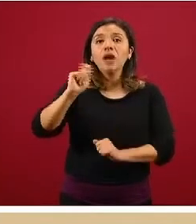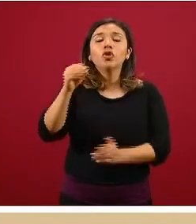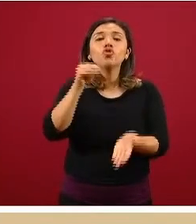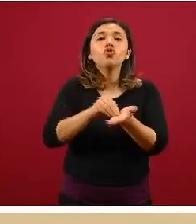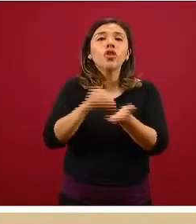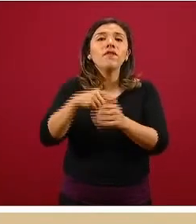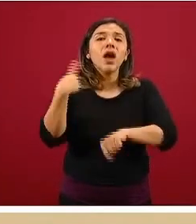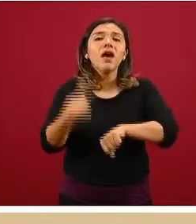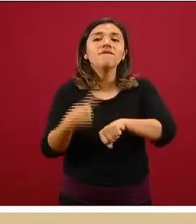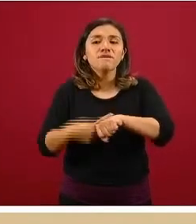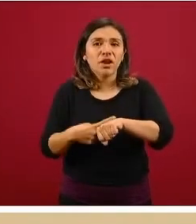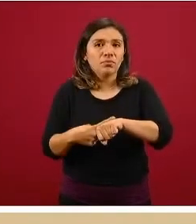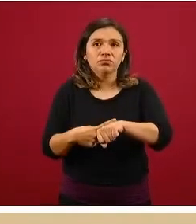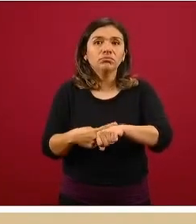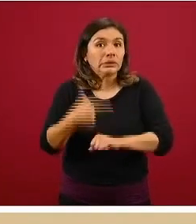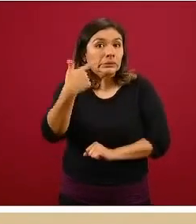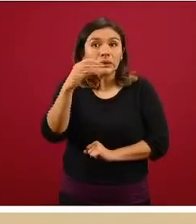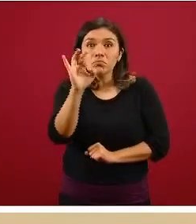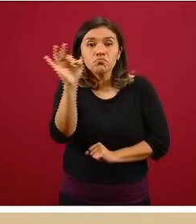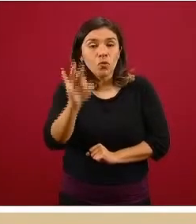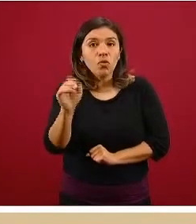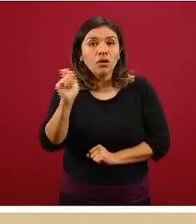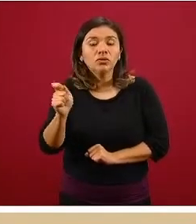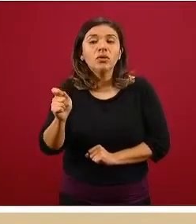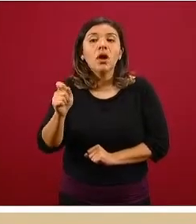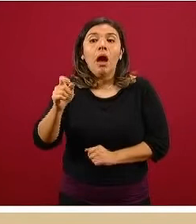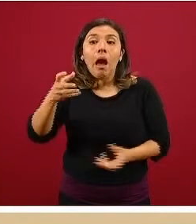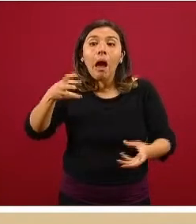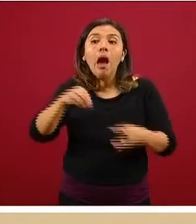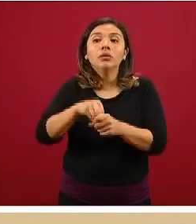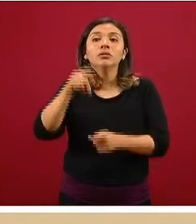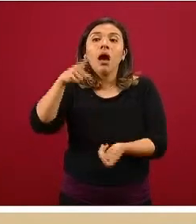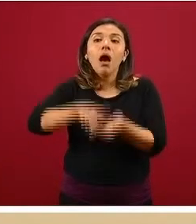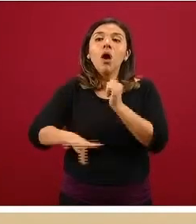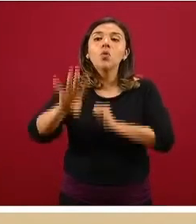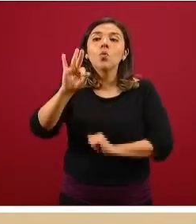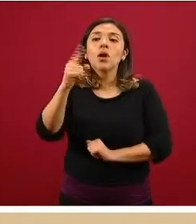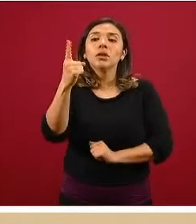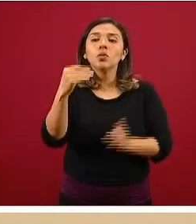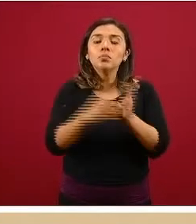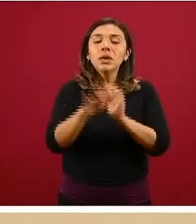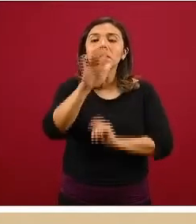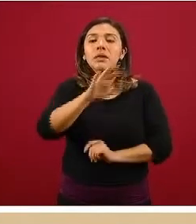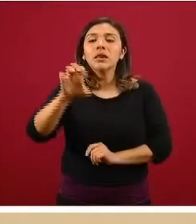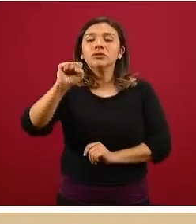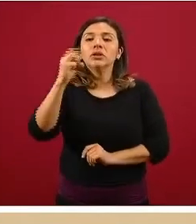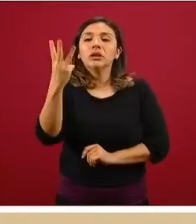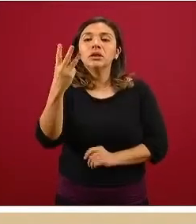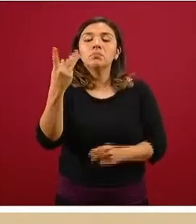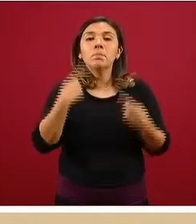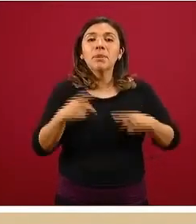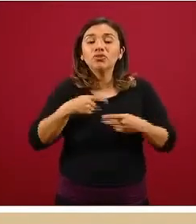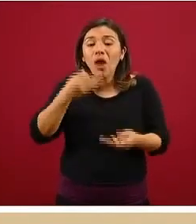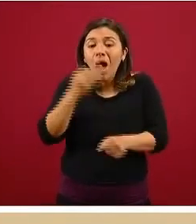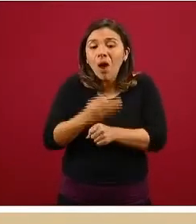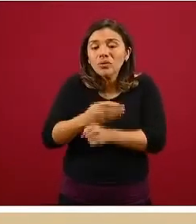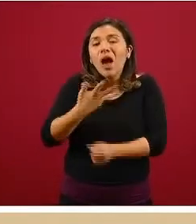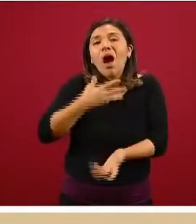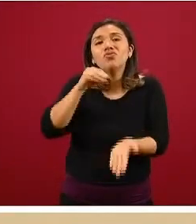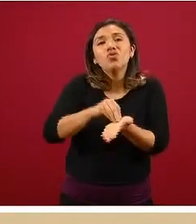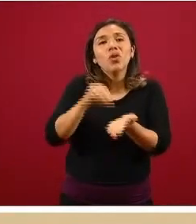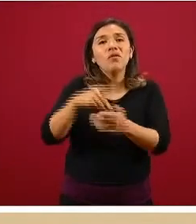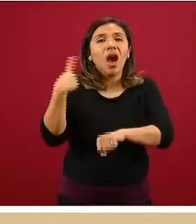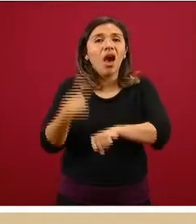activa, el 7%. Representan a 41.563 personas que actualmente tienen la infección